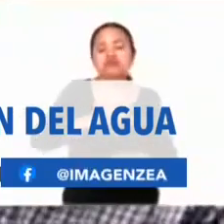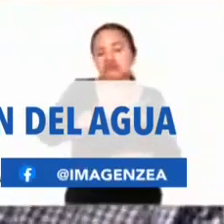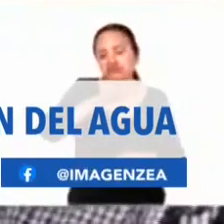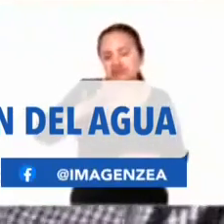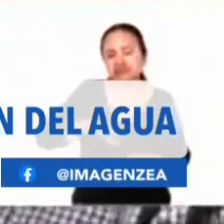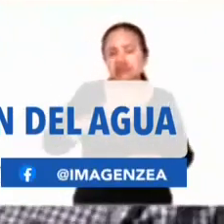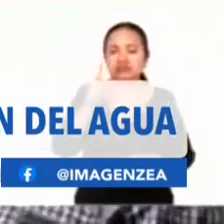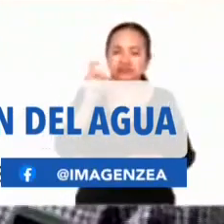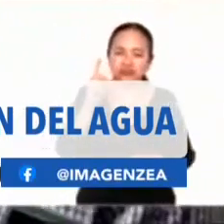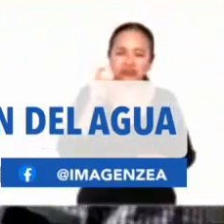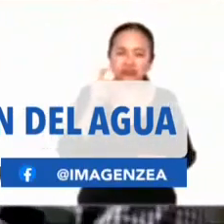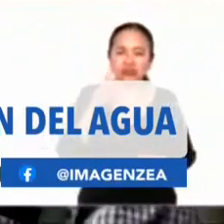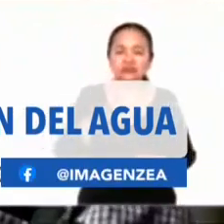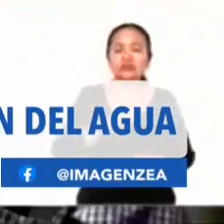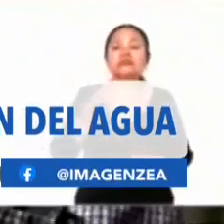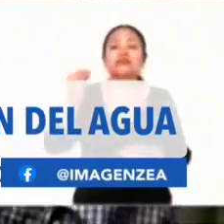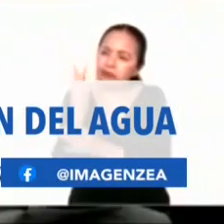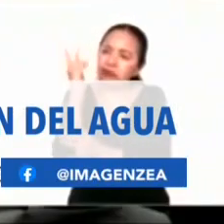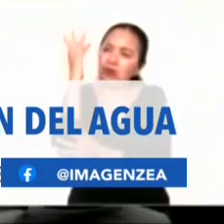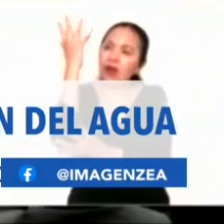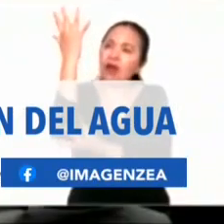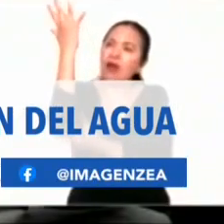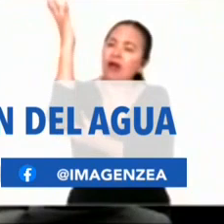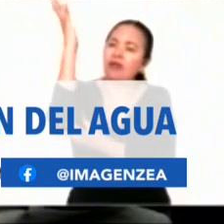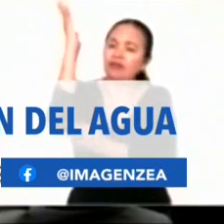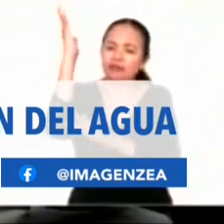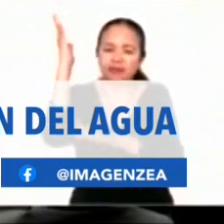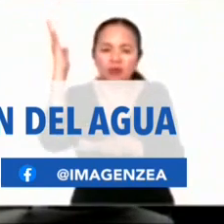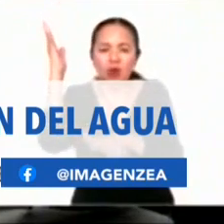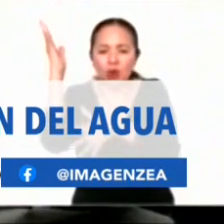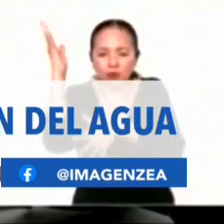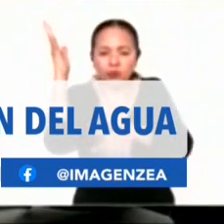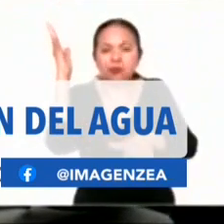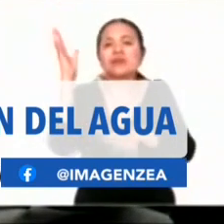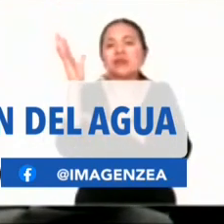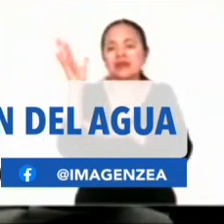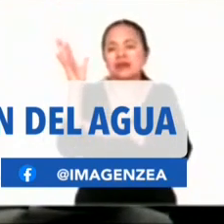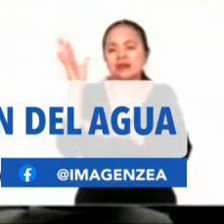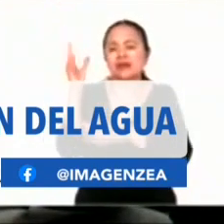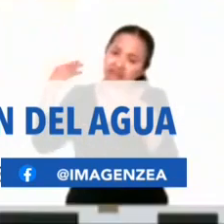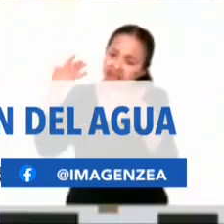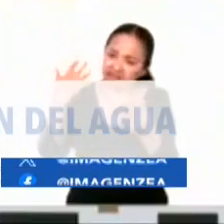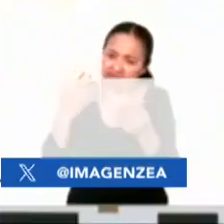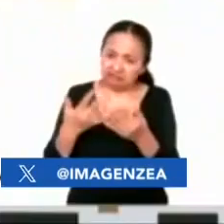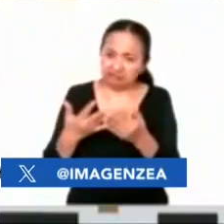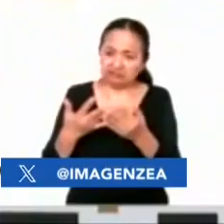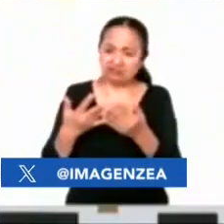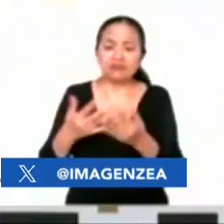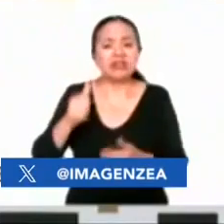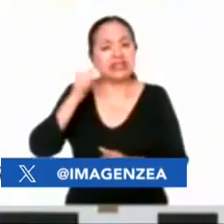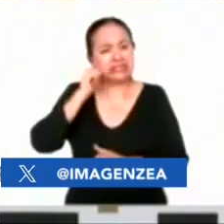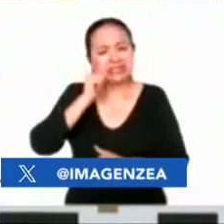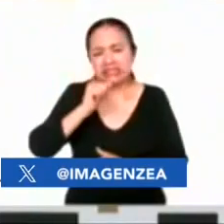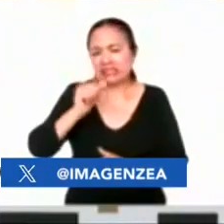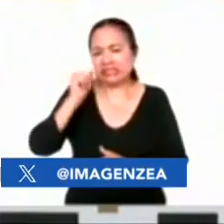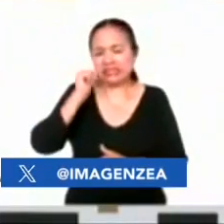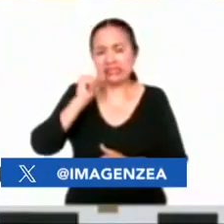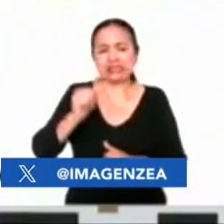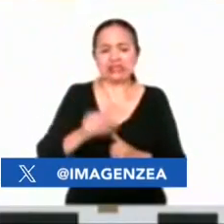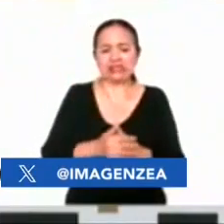nueva categoría llamada cinturones verdes la cual determina que las áreas verdes deberán incrementar o conservar su extensión a actual